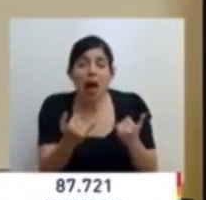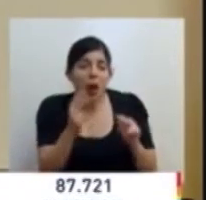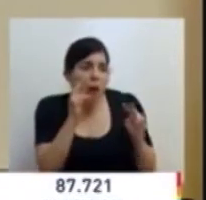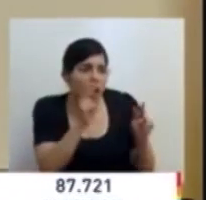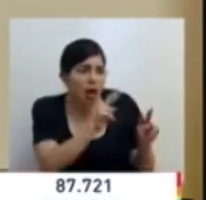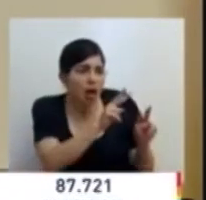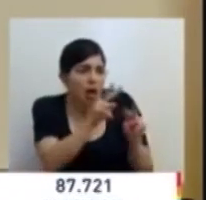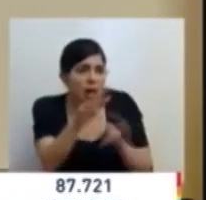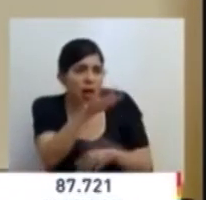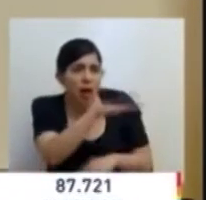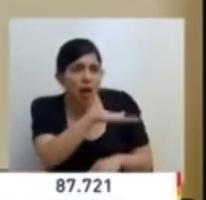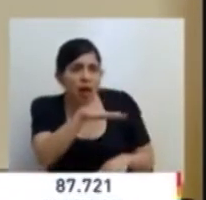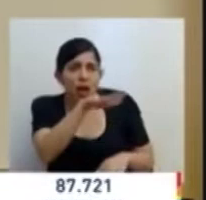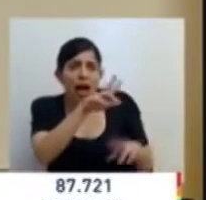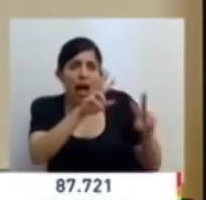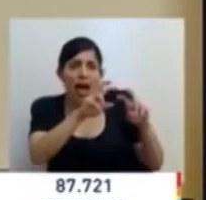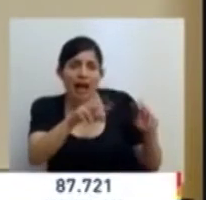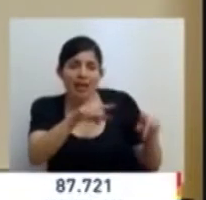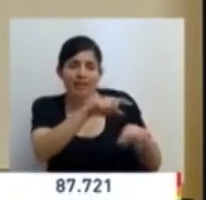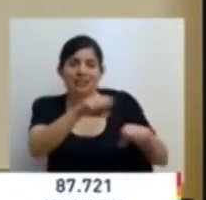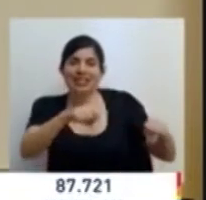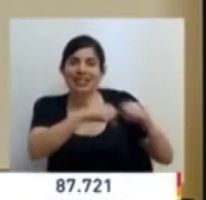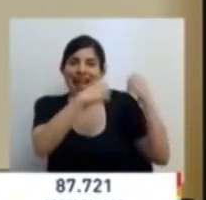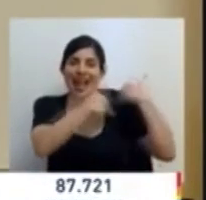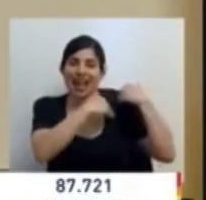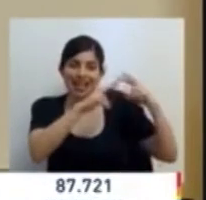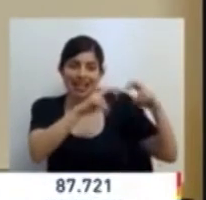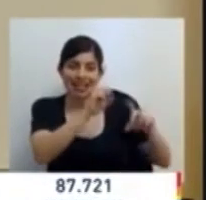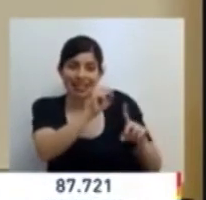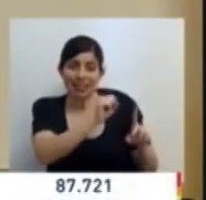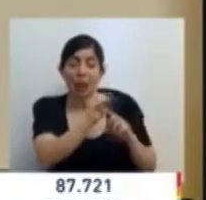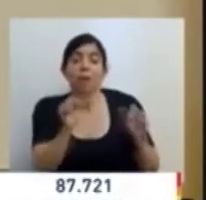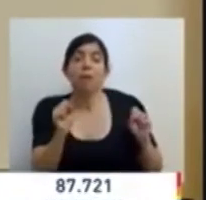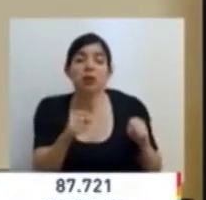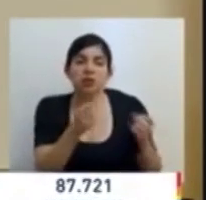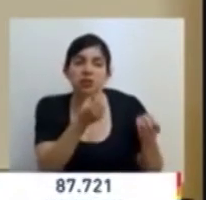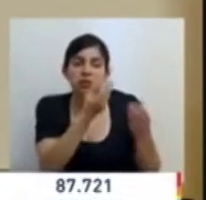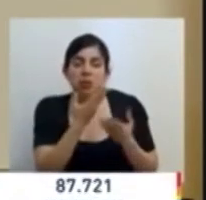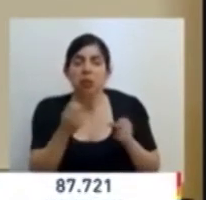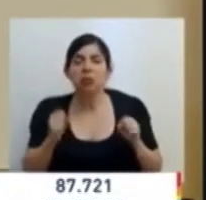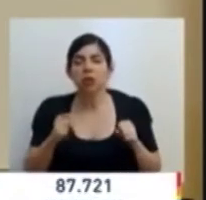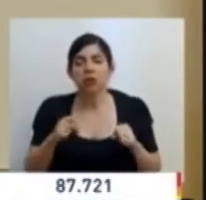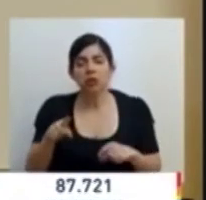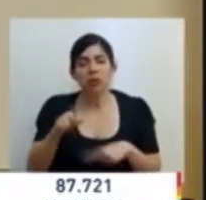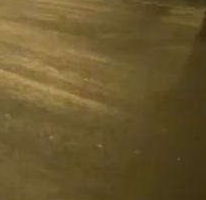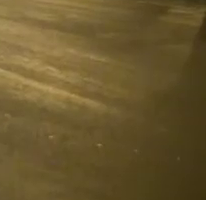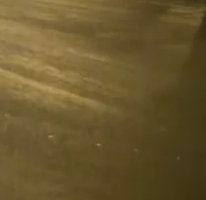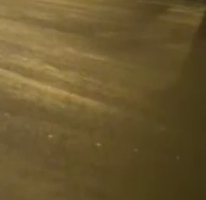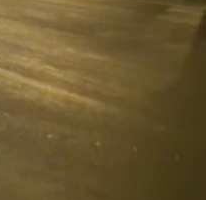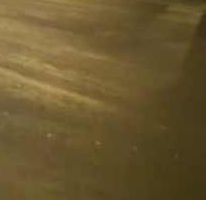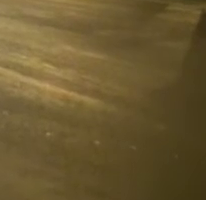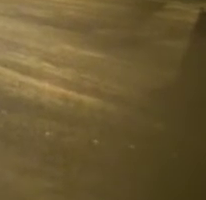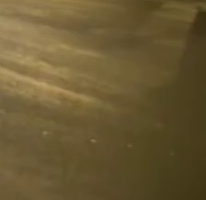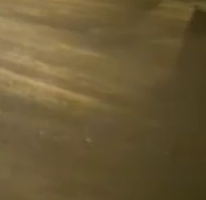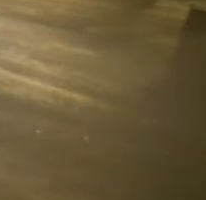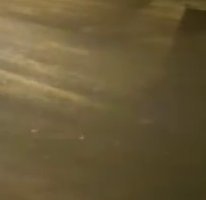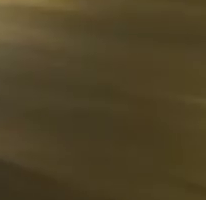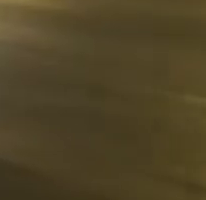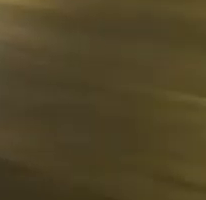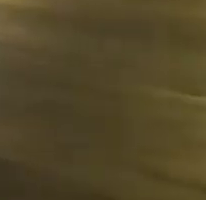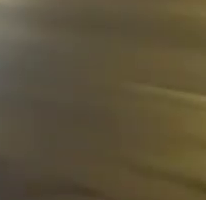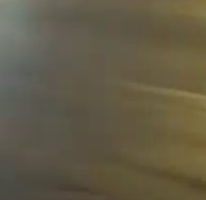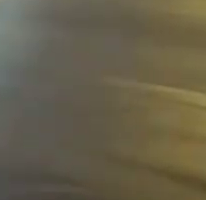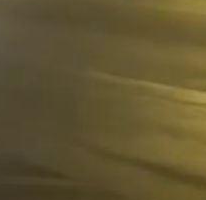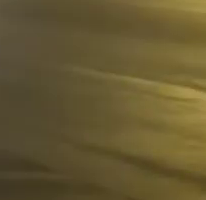viendo en el análisis que está haciendo en la sala de análisis de situación es posible que esto tienda a cambiar mañana se estará dando el reporte con